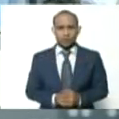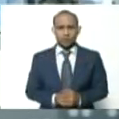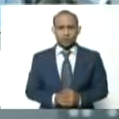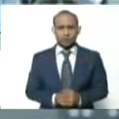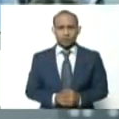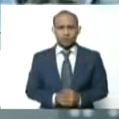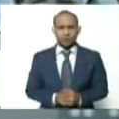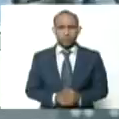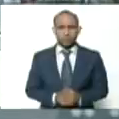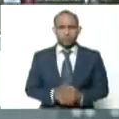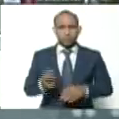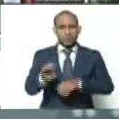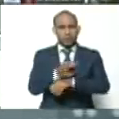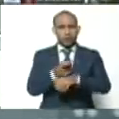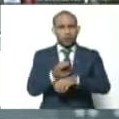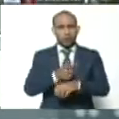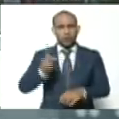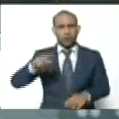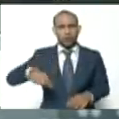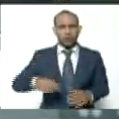para gobernar